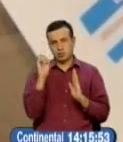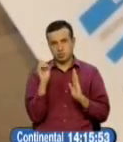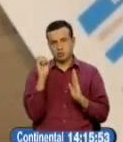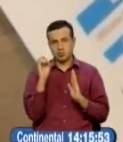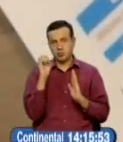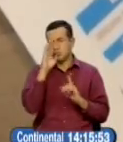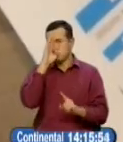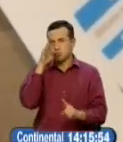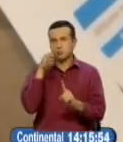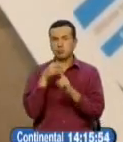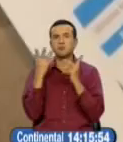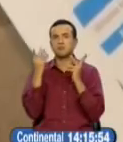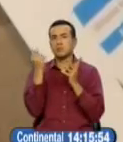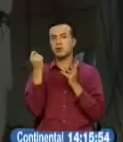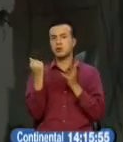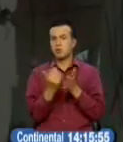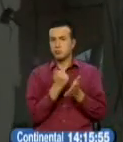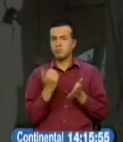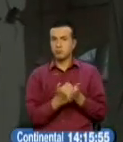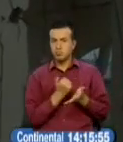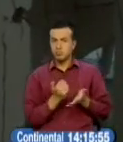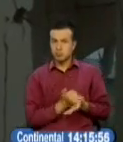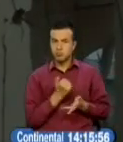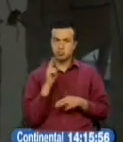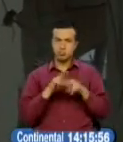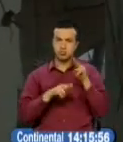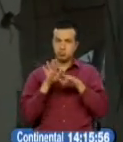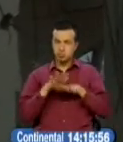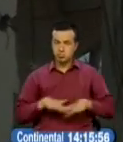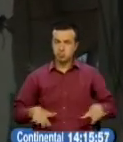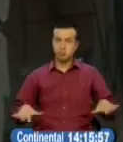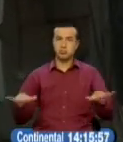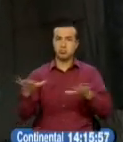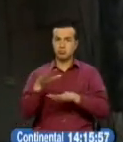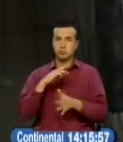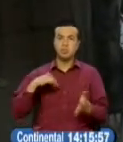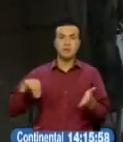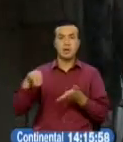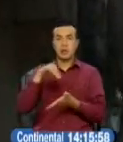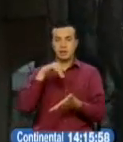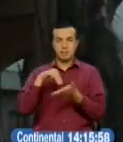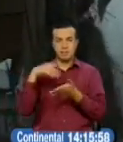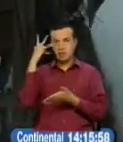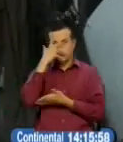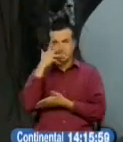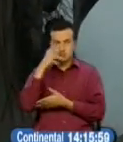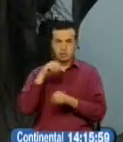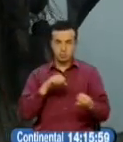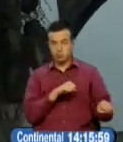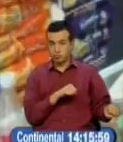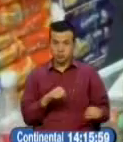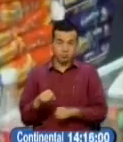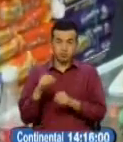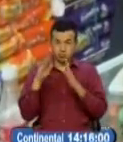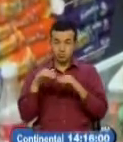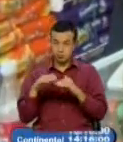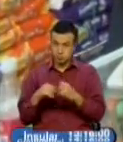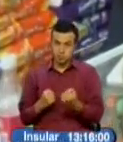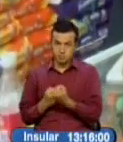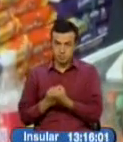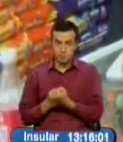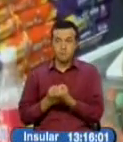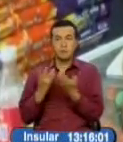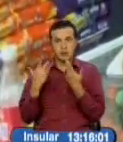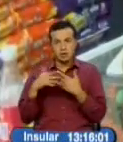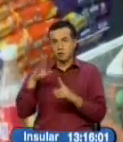El objetivo era recaudar fondos para la reconstrucción de las zonas afectadas por el terremoto en Esmeraldas y Manabí. Este objetivo